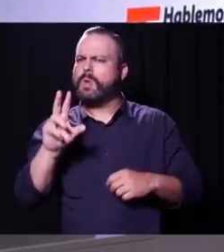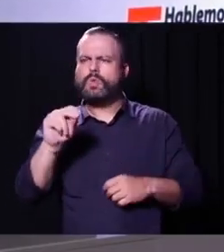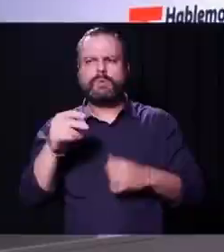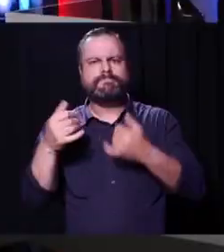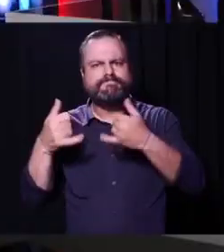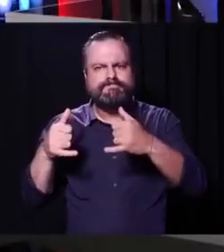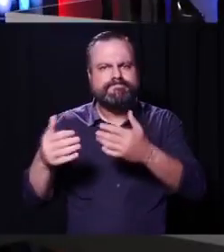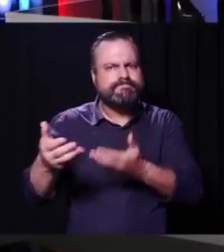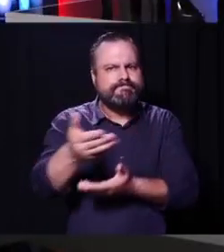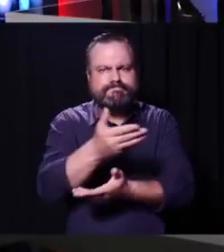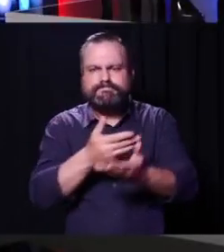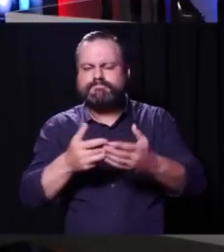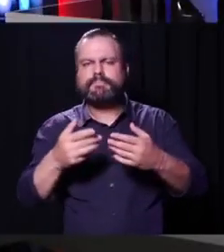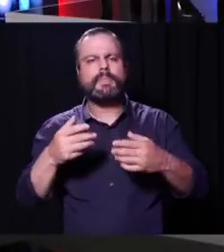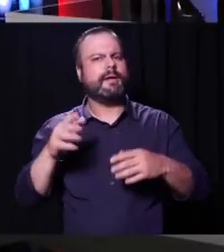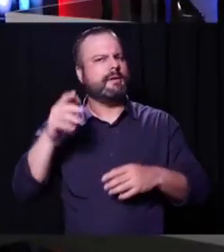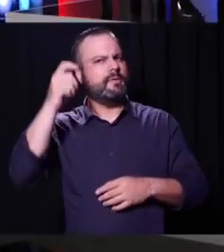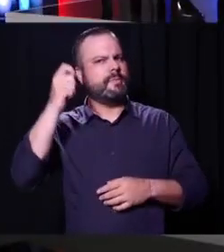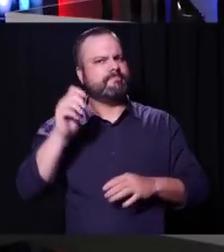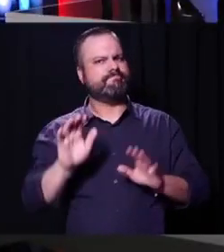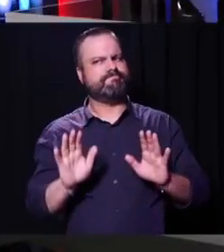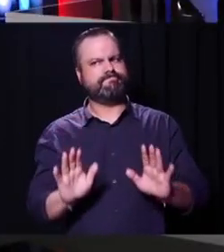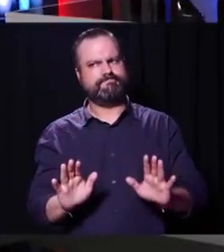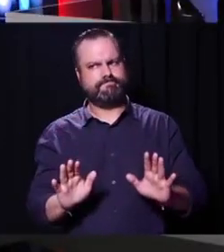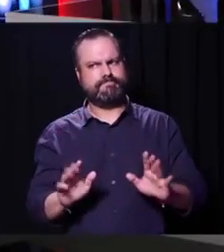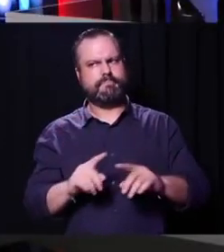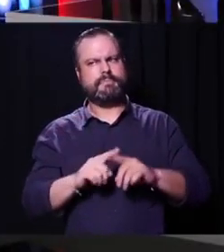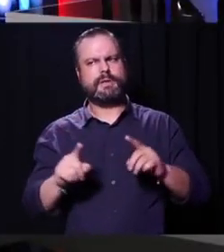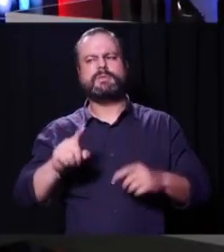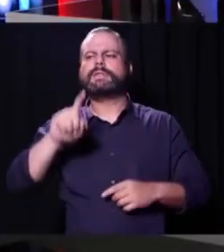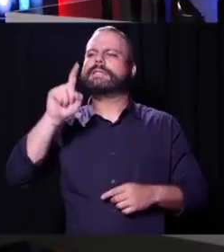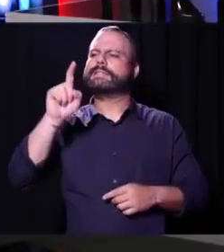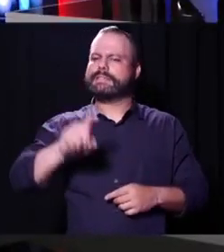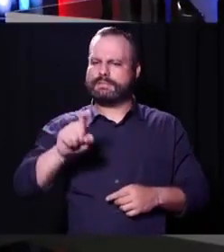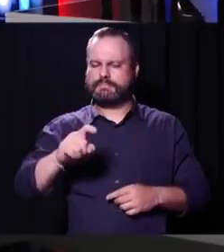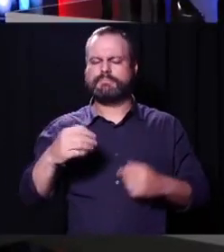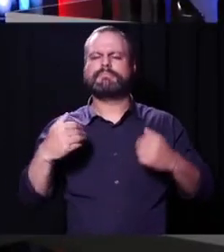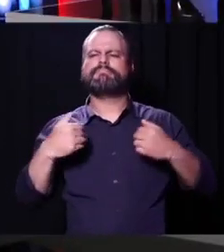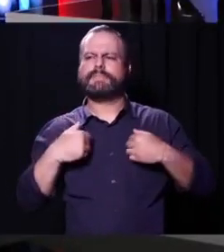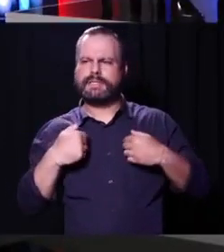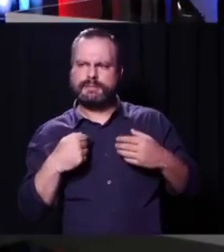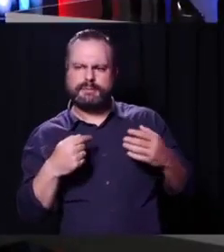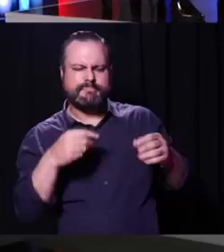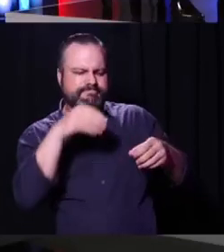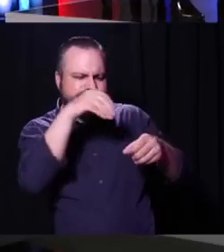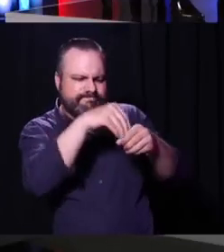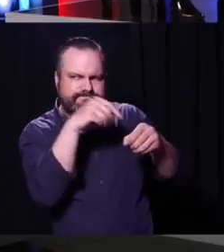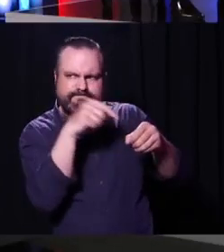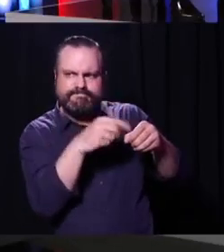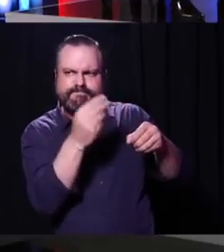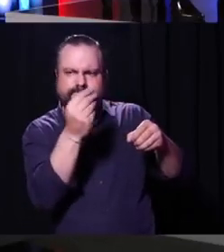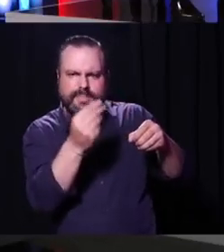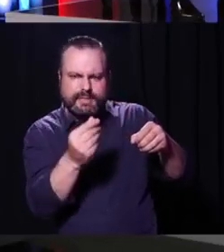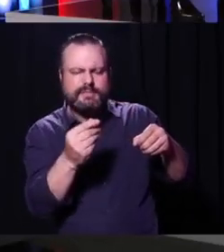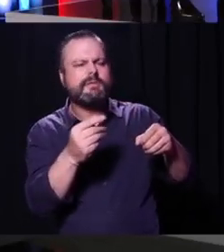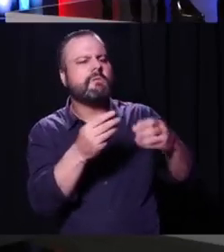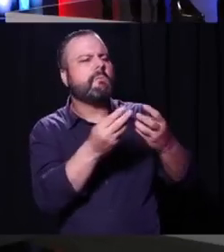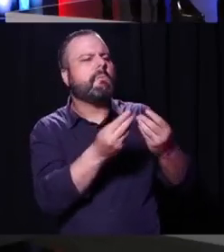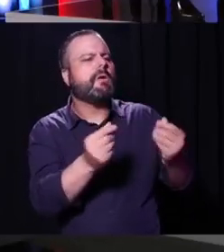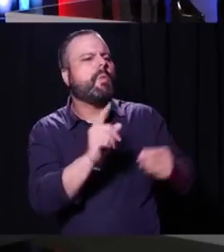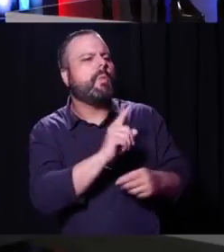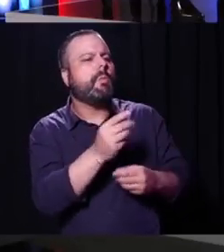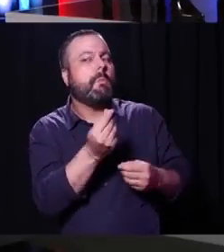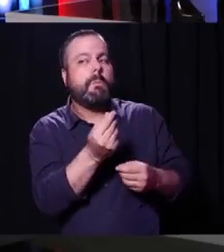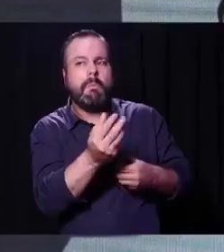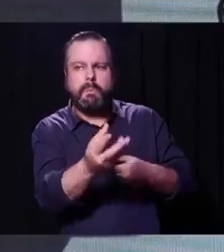pagar? Aquí se puede, aquí hay maneras y hay formas de buscar de que un sistema como ese, después que ha pasado tanta gente y